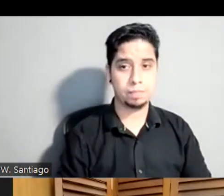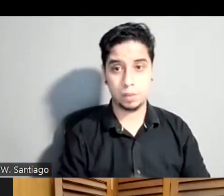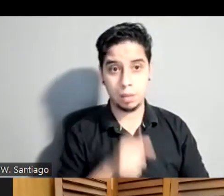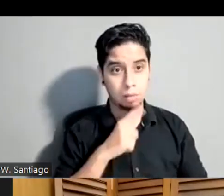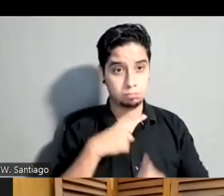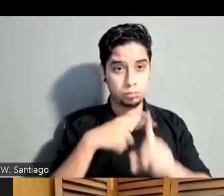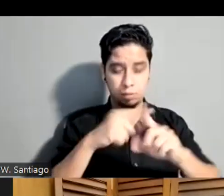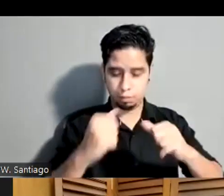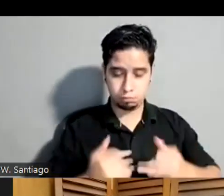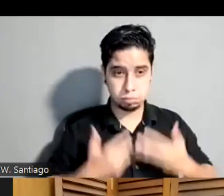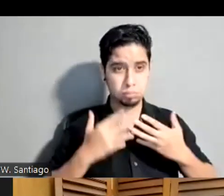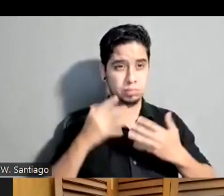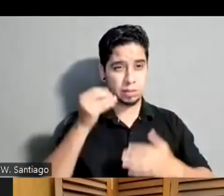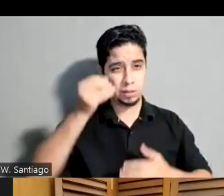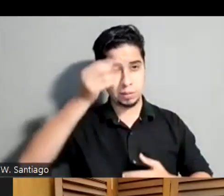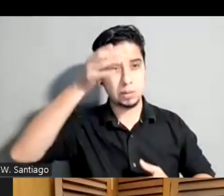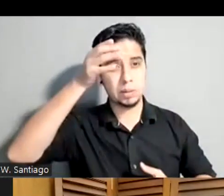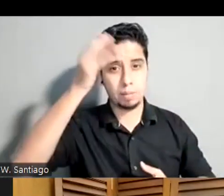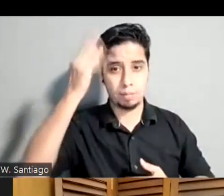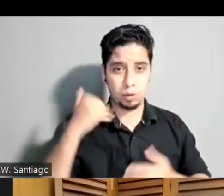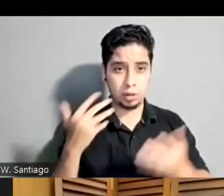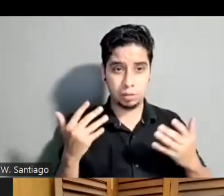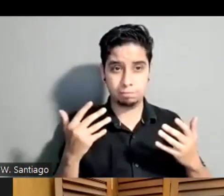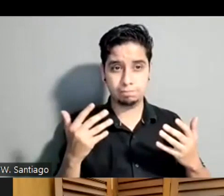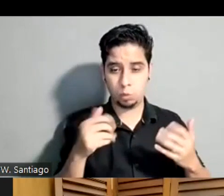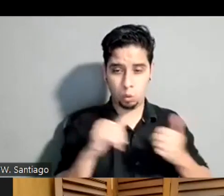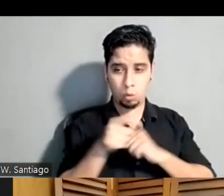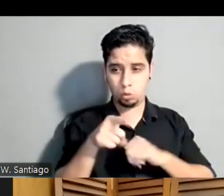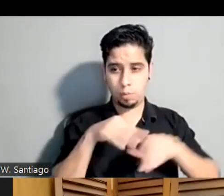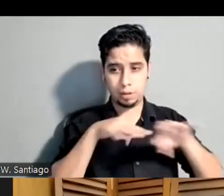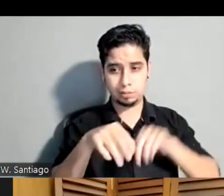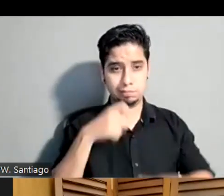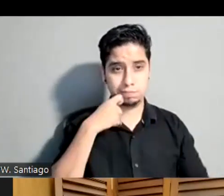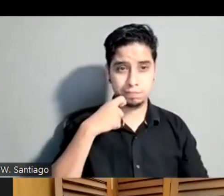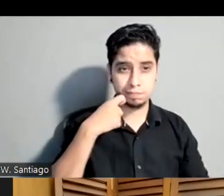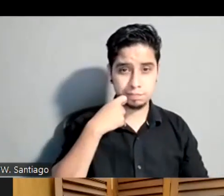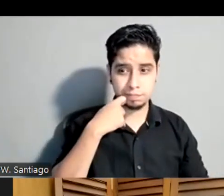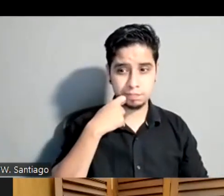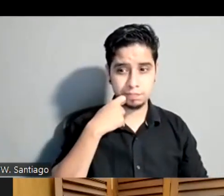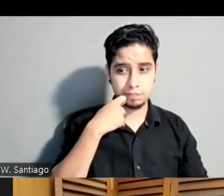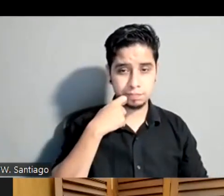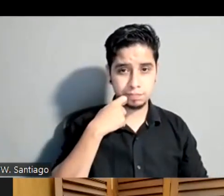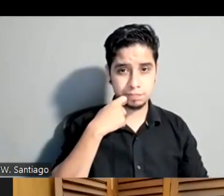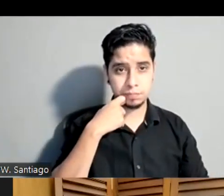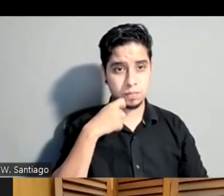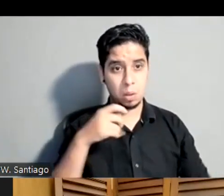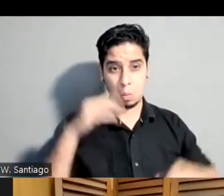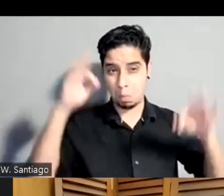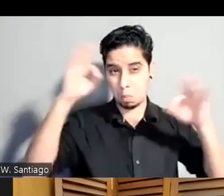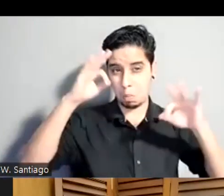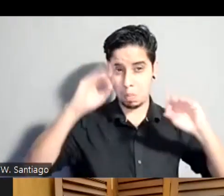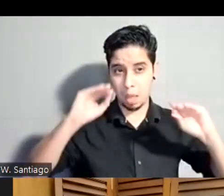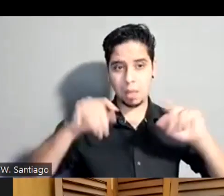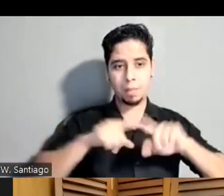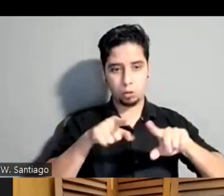todas las vías, porque o sea, es como tú dijiste ahorita, o sea, zumbarte sin nada, pero hacerlo